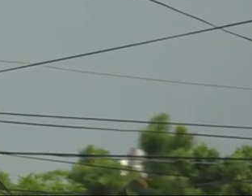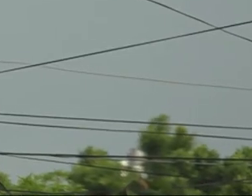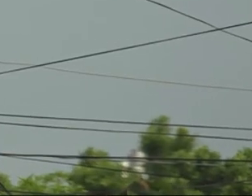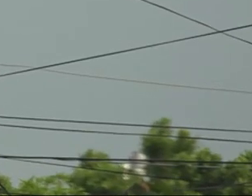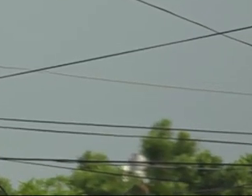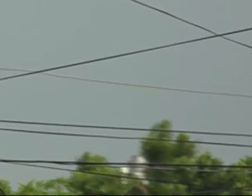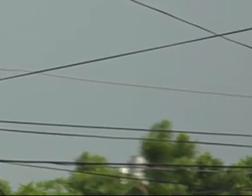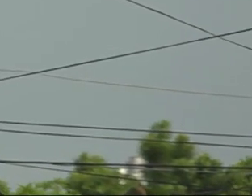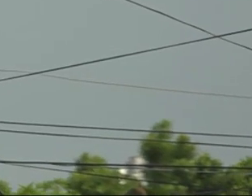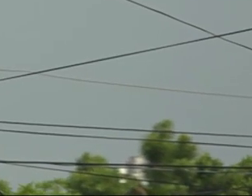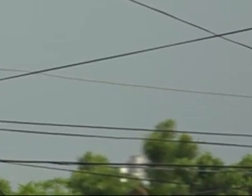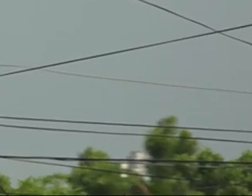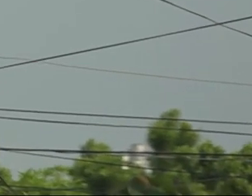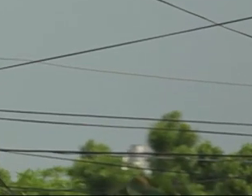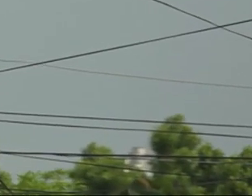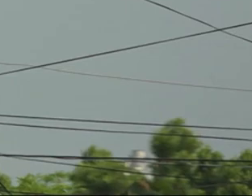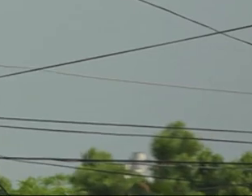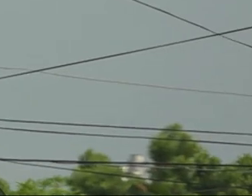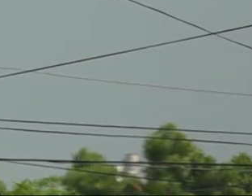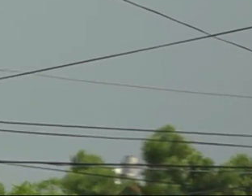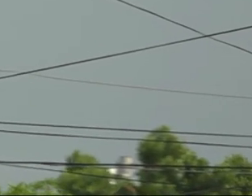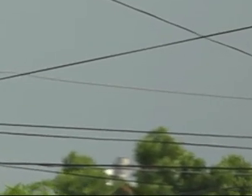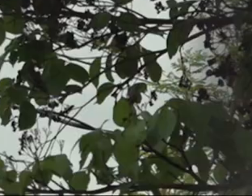el 2006 a un